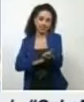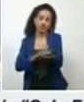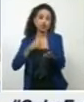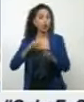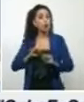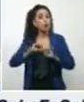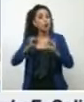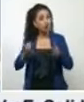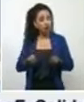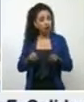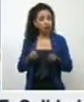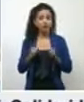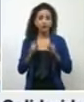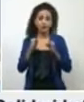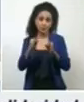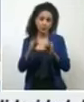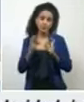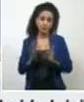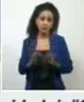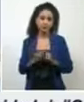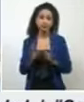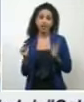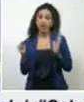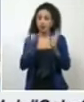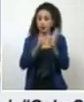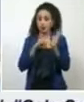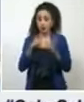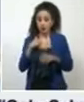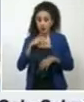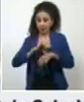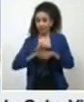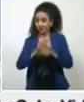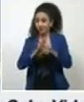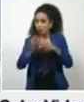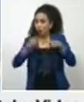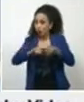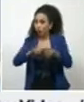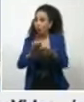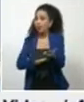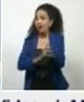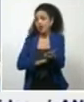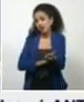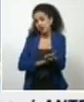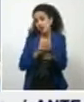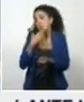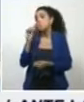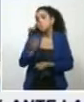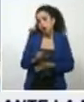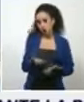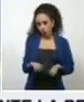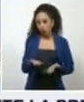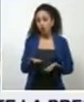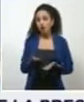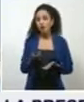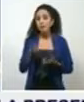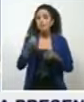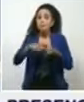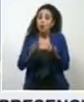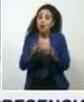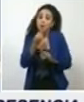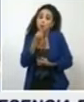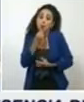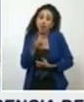evolución, que el elemento de ser diabético en una evolución desfavorable es un factor que puede